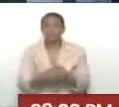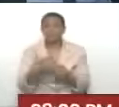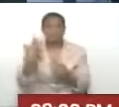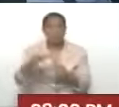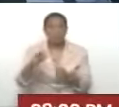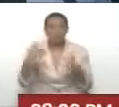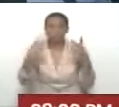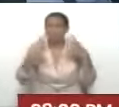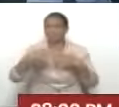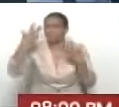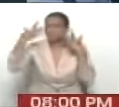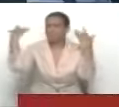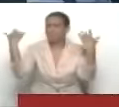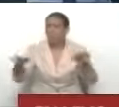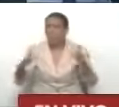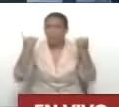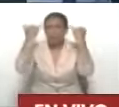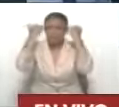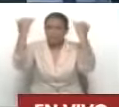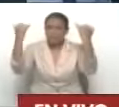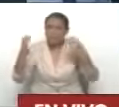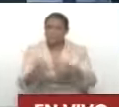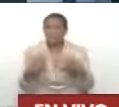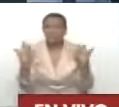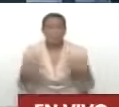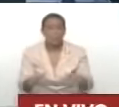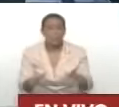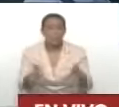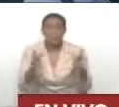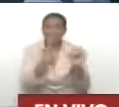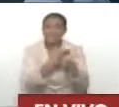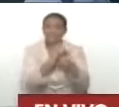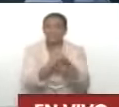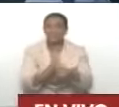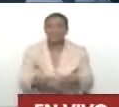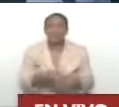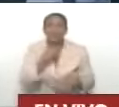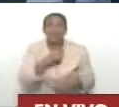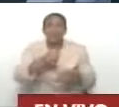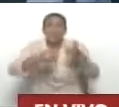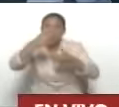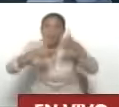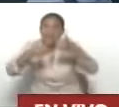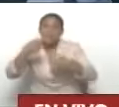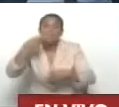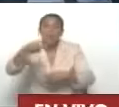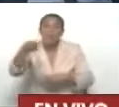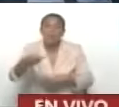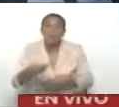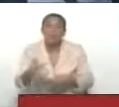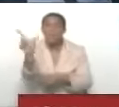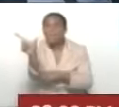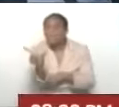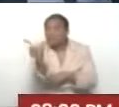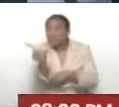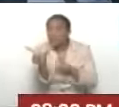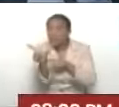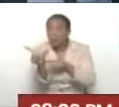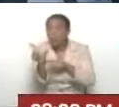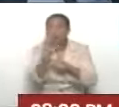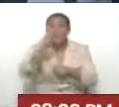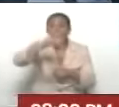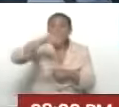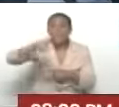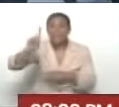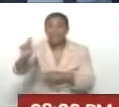Tengo un vergatario, Mario Silva. ¿Ah? Yo no duermo. Mire, preferencia partidista, presidente, PSUV y Gran Polo